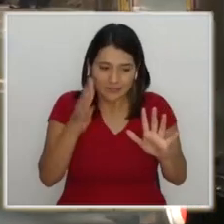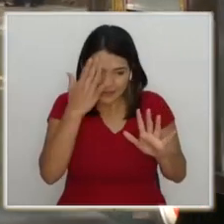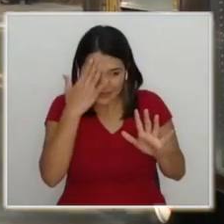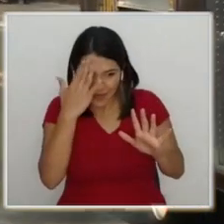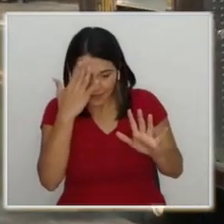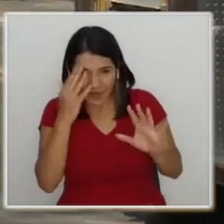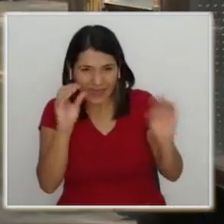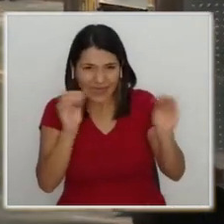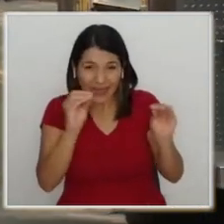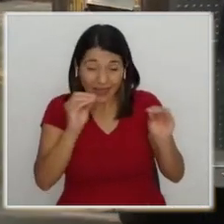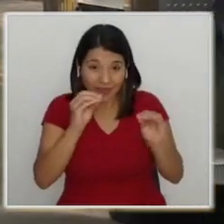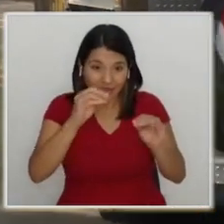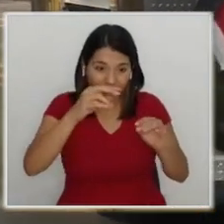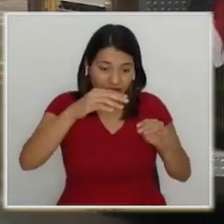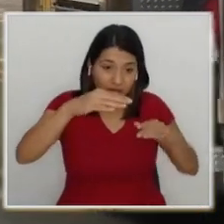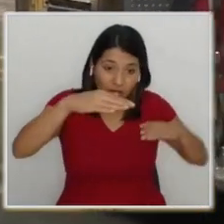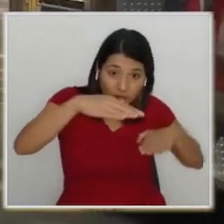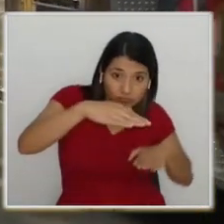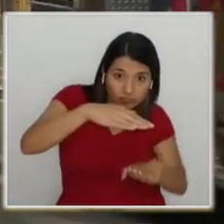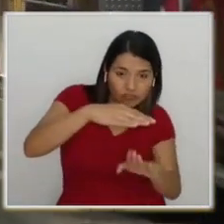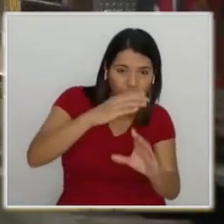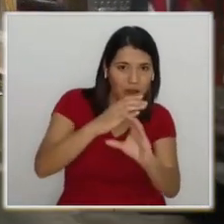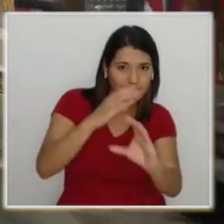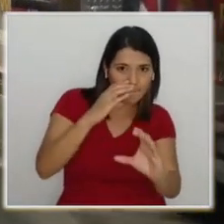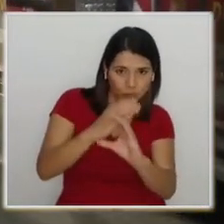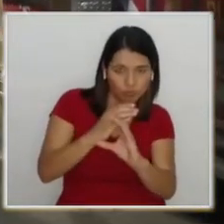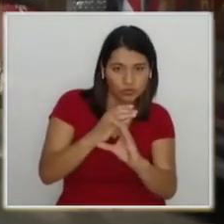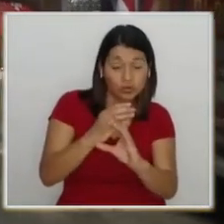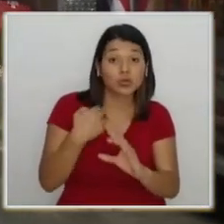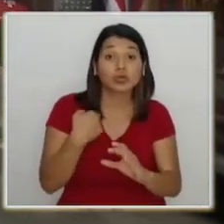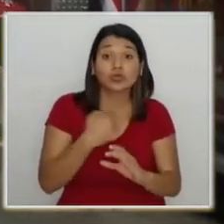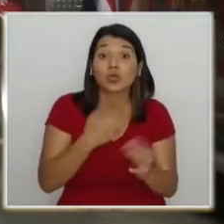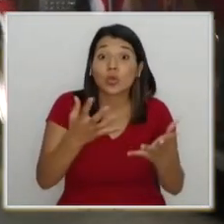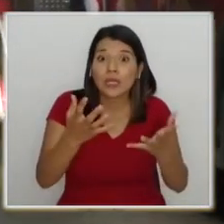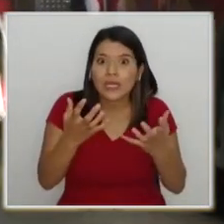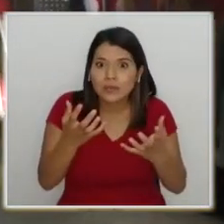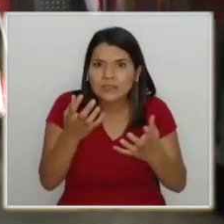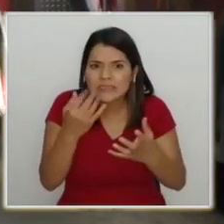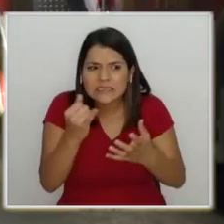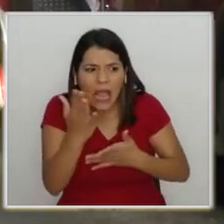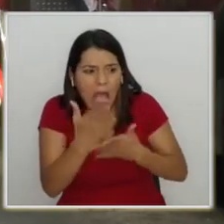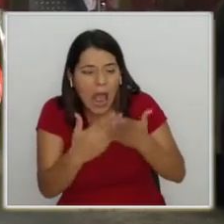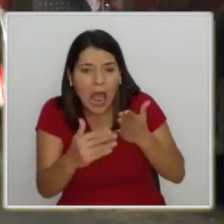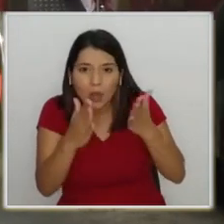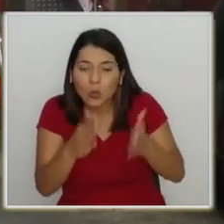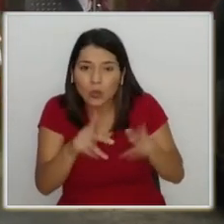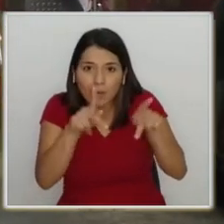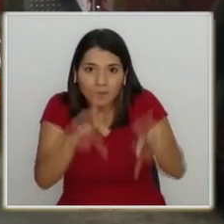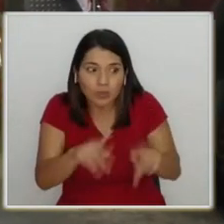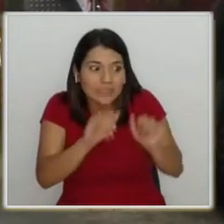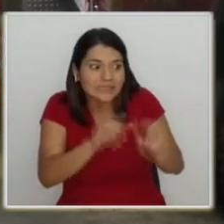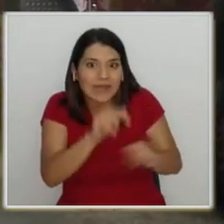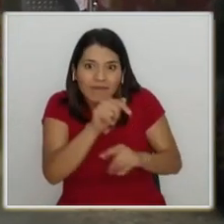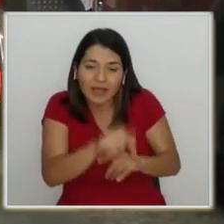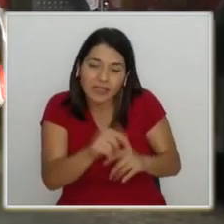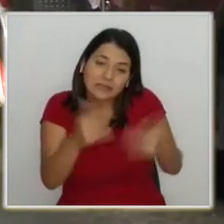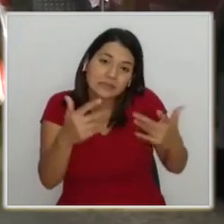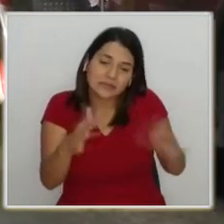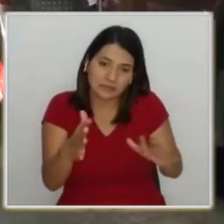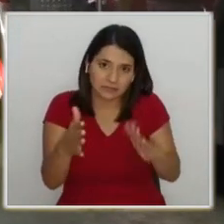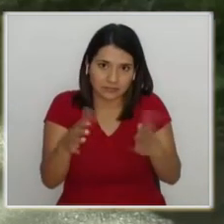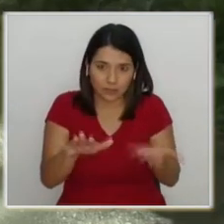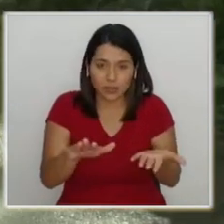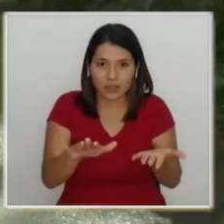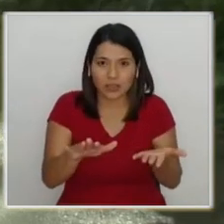persona. Porque nosotros lo que queríamos era que si alguien estaba ahí, ya sin vida, ¿verdad? Por lo menos